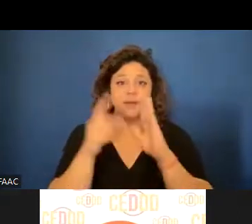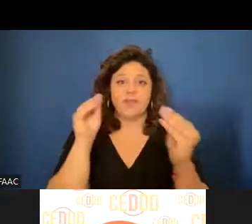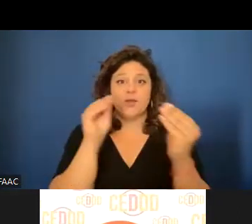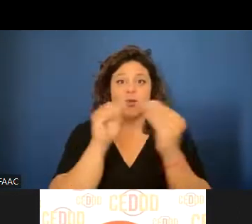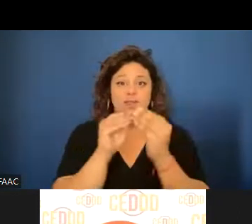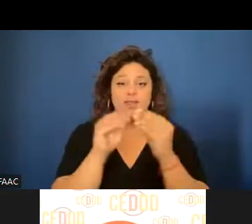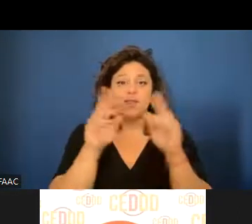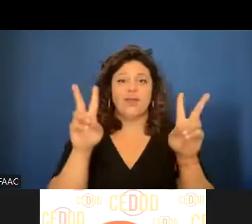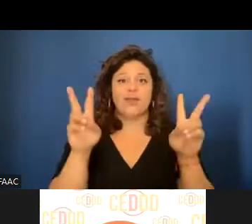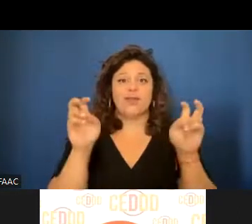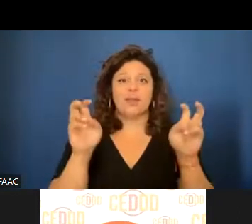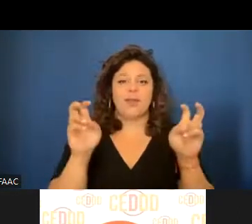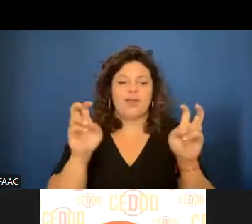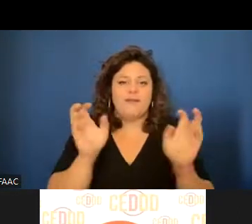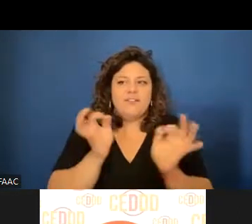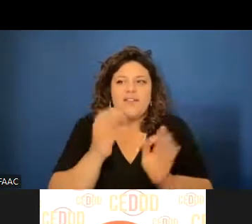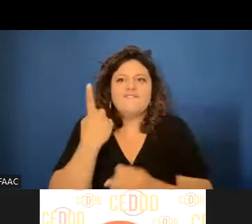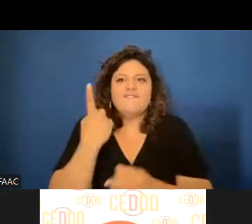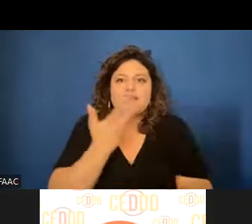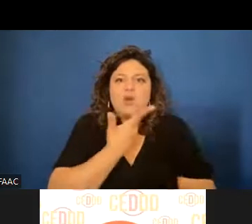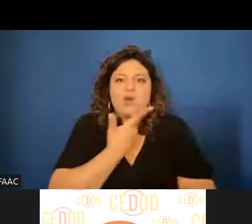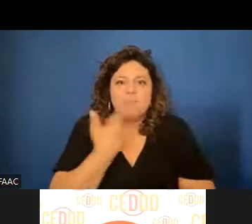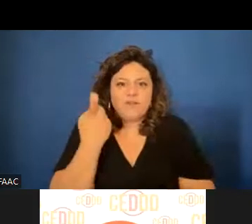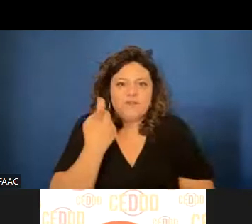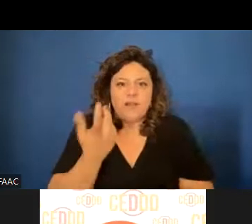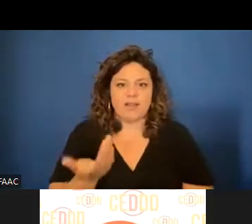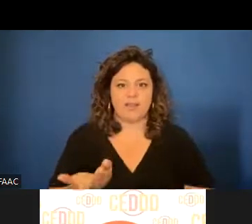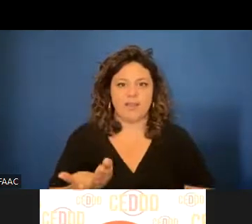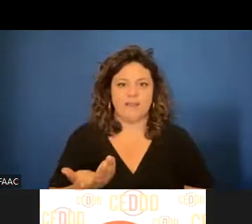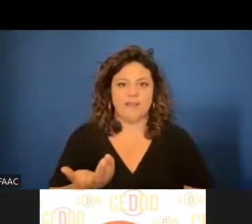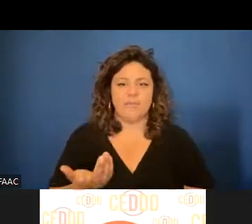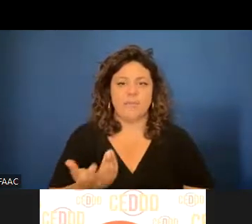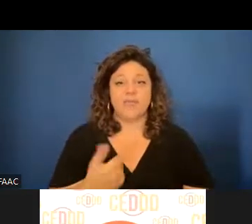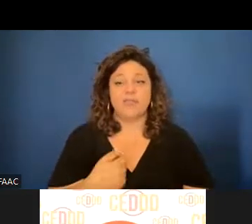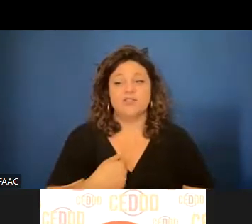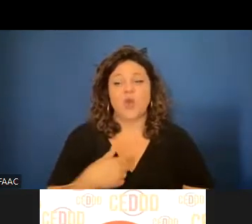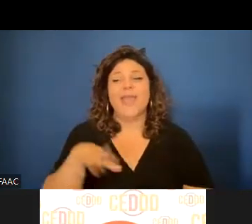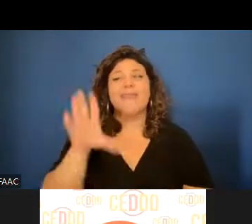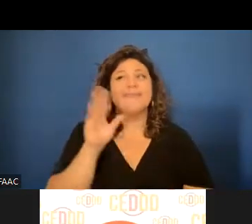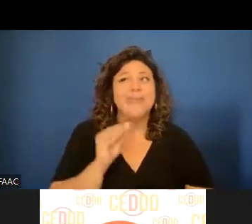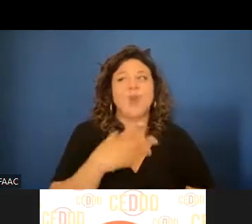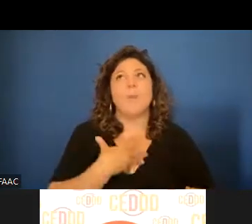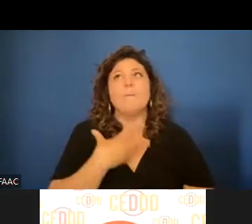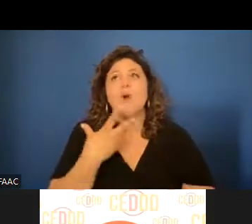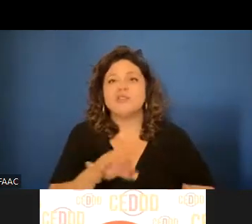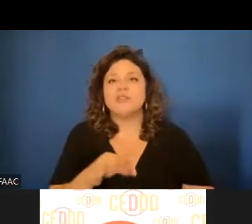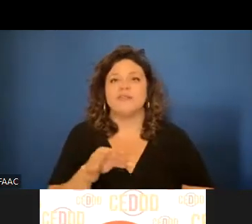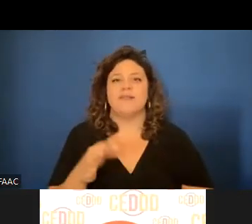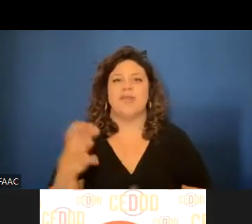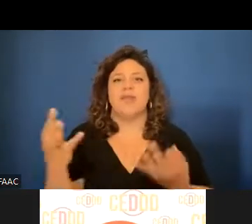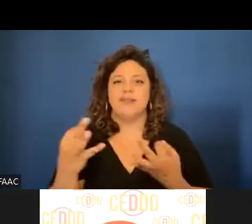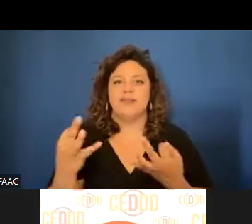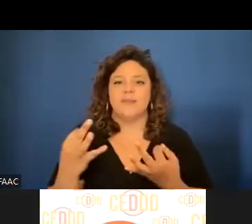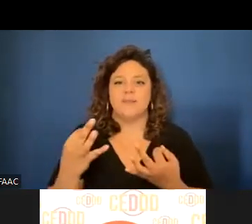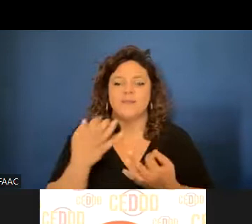unas preguntas que nos han planteado, ¿no? Dice, hay muchas leyes que se